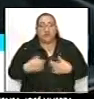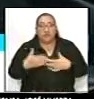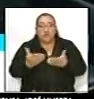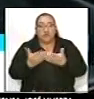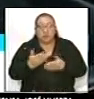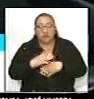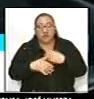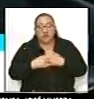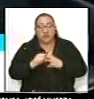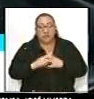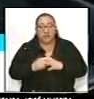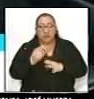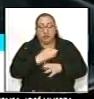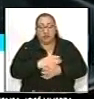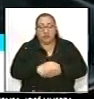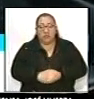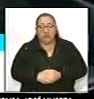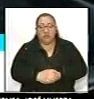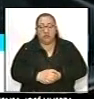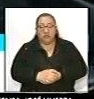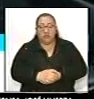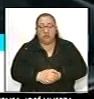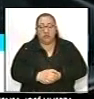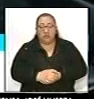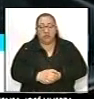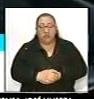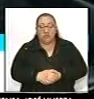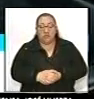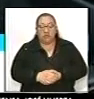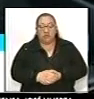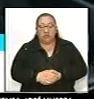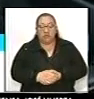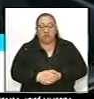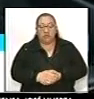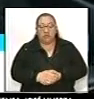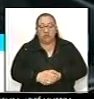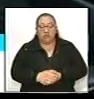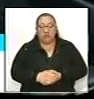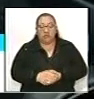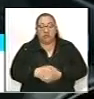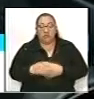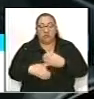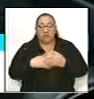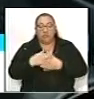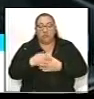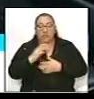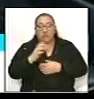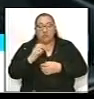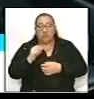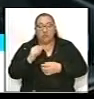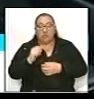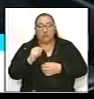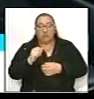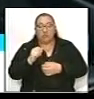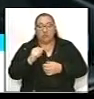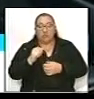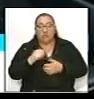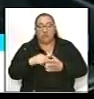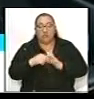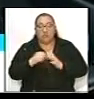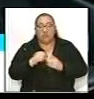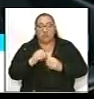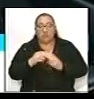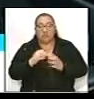el inicio del proceso de becas, es el tema de las becas posgrado, lo cual no está